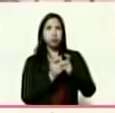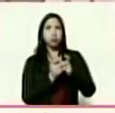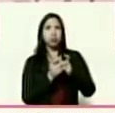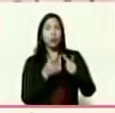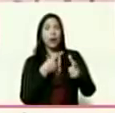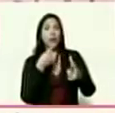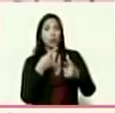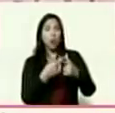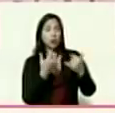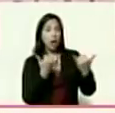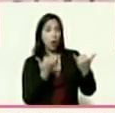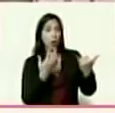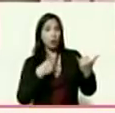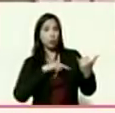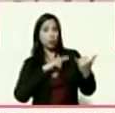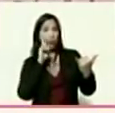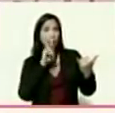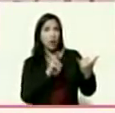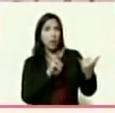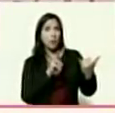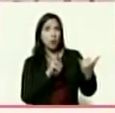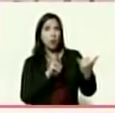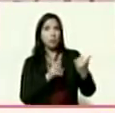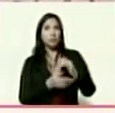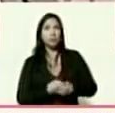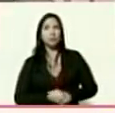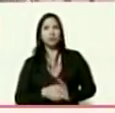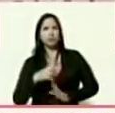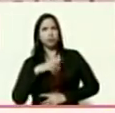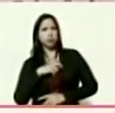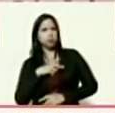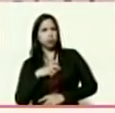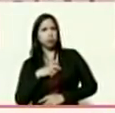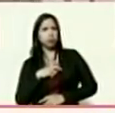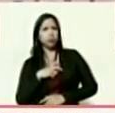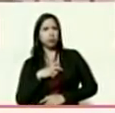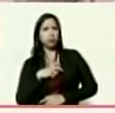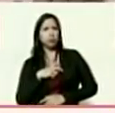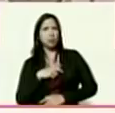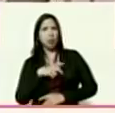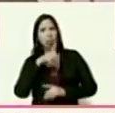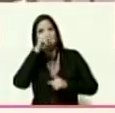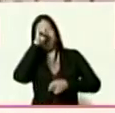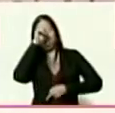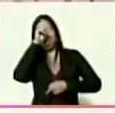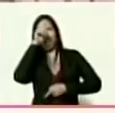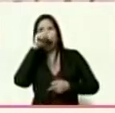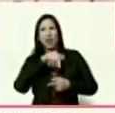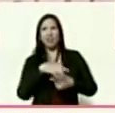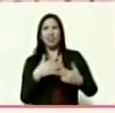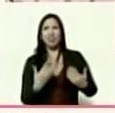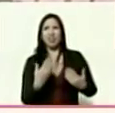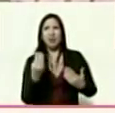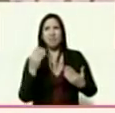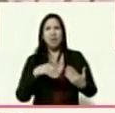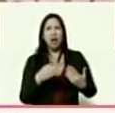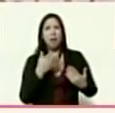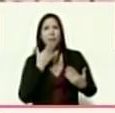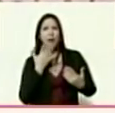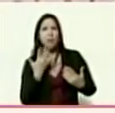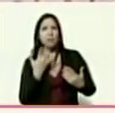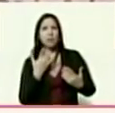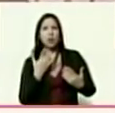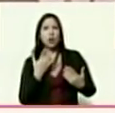Entonces, por ahora vemos fenómeno bastante raro, como que una estúpida laca cuesta aquí más de lo que cuesta